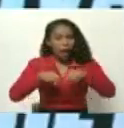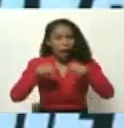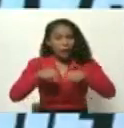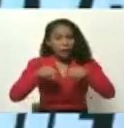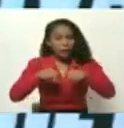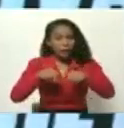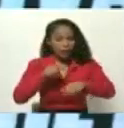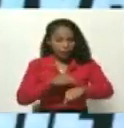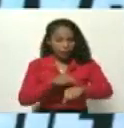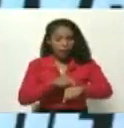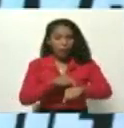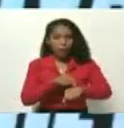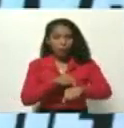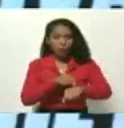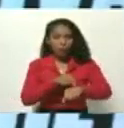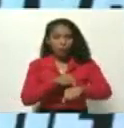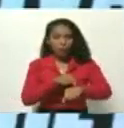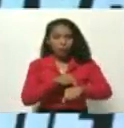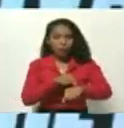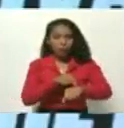a esta década,